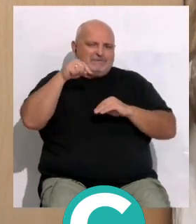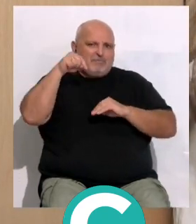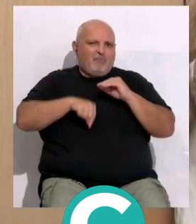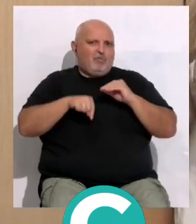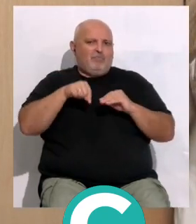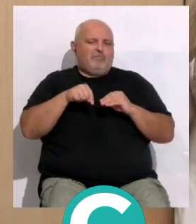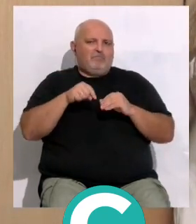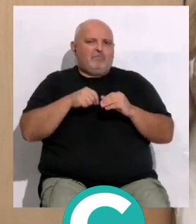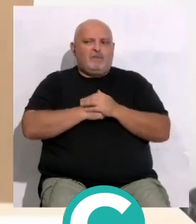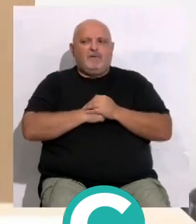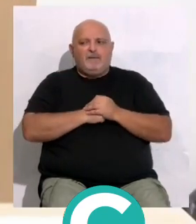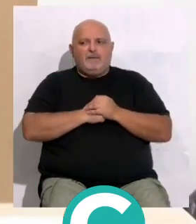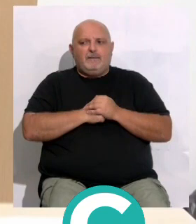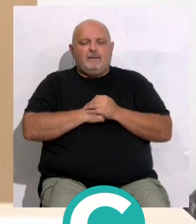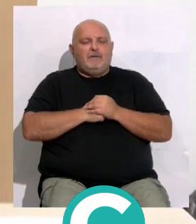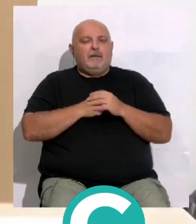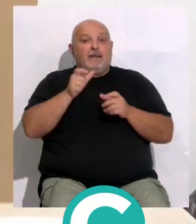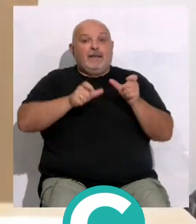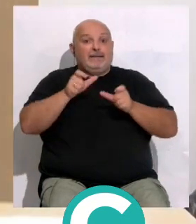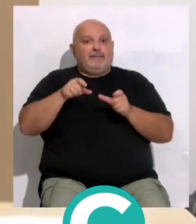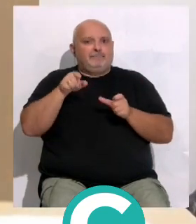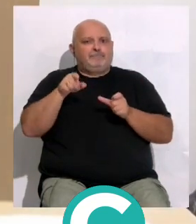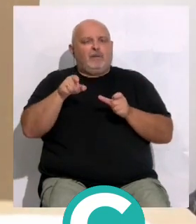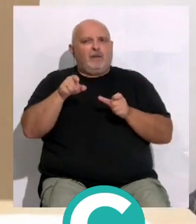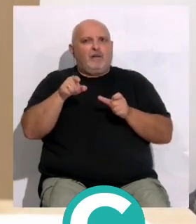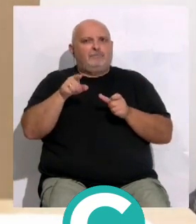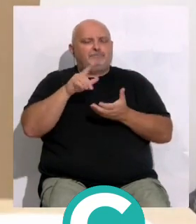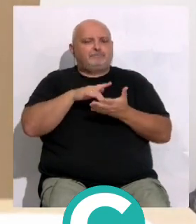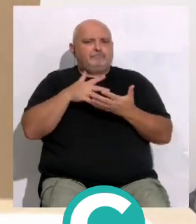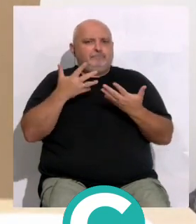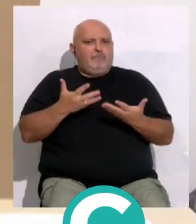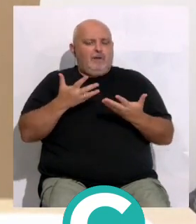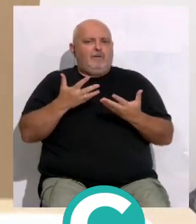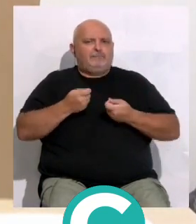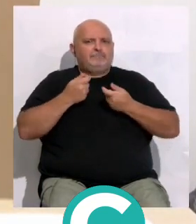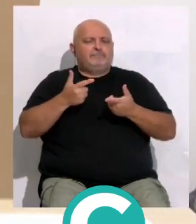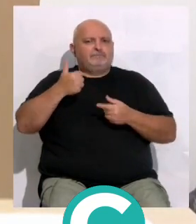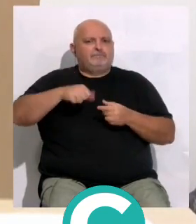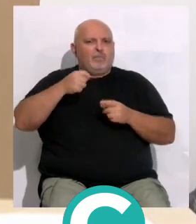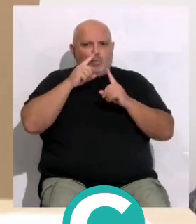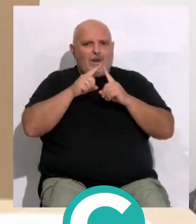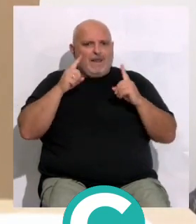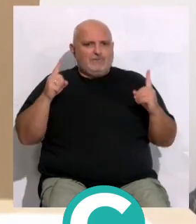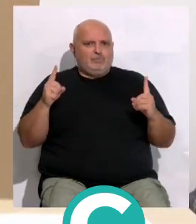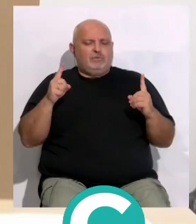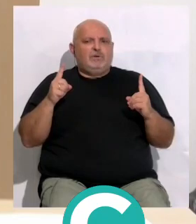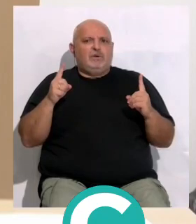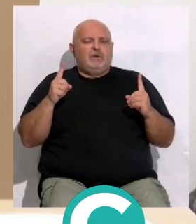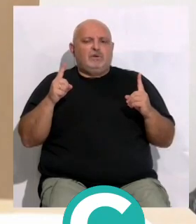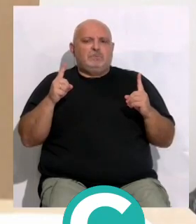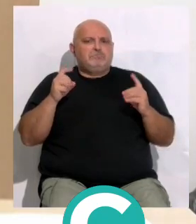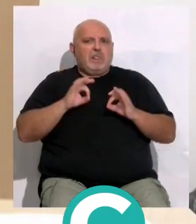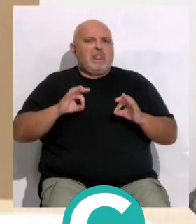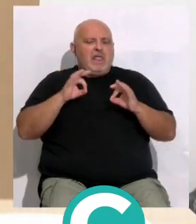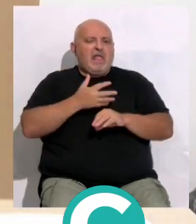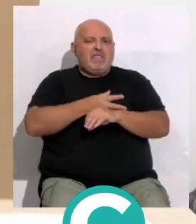paciente lo más profundo. Tenemos gente que actualmente le hemos hecho la evaluación al año y no tienen